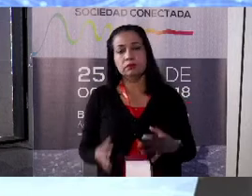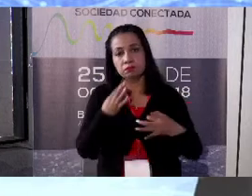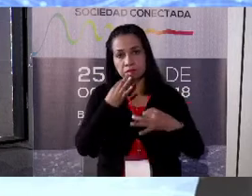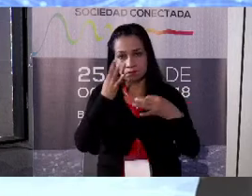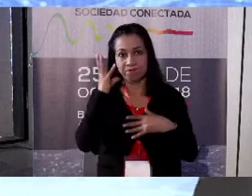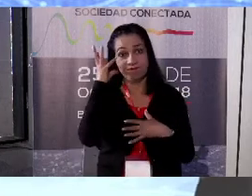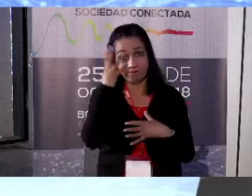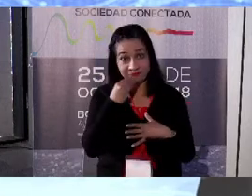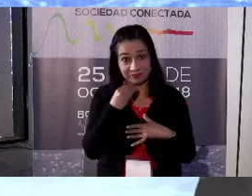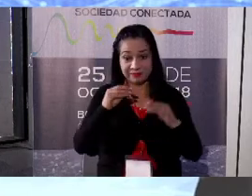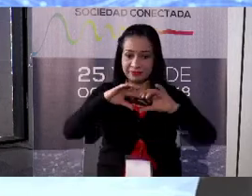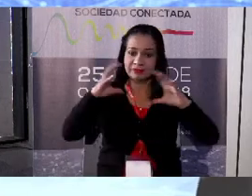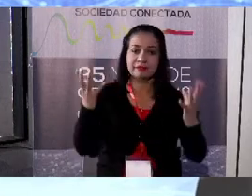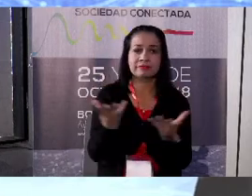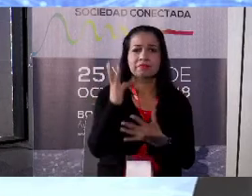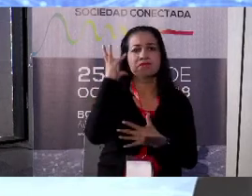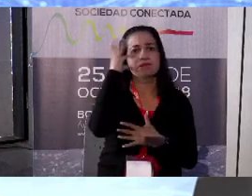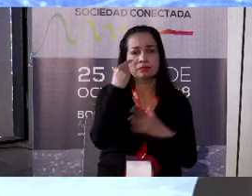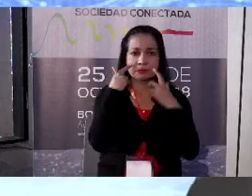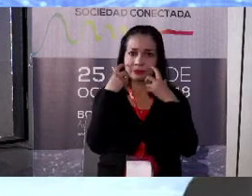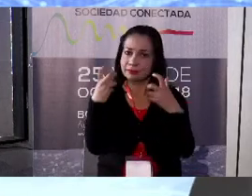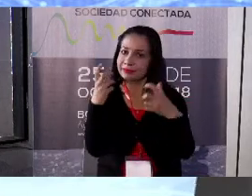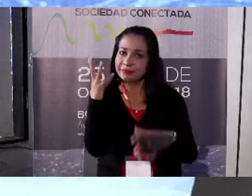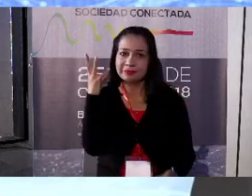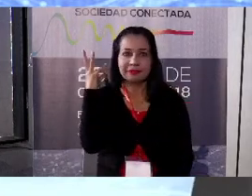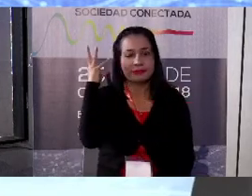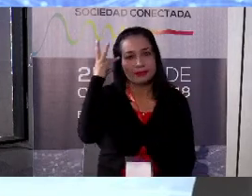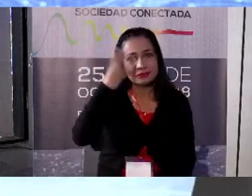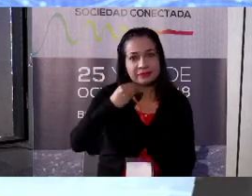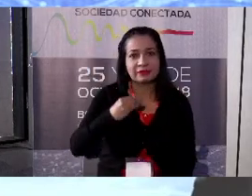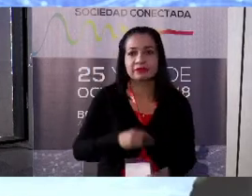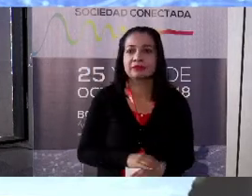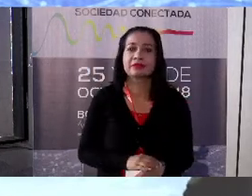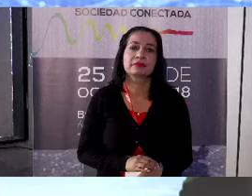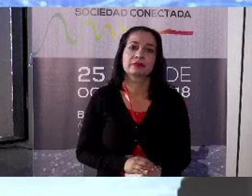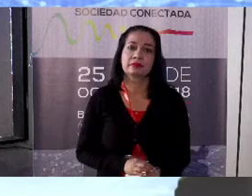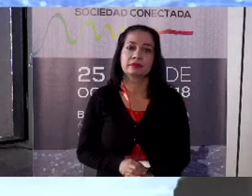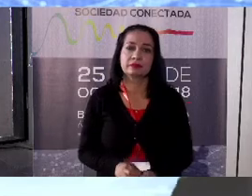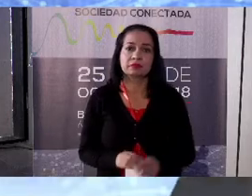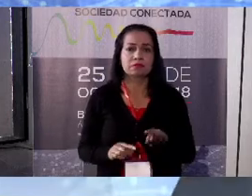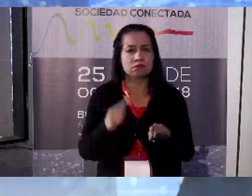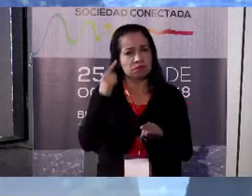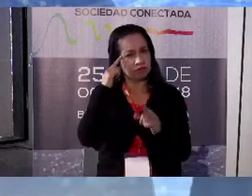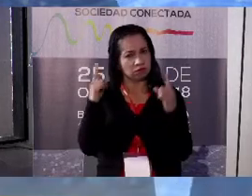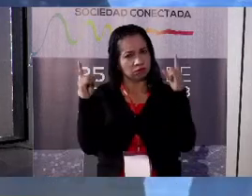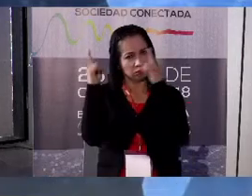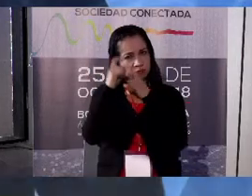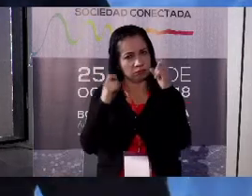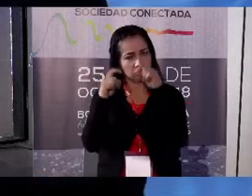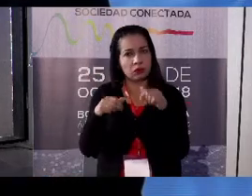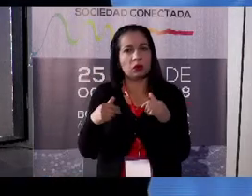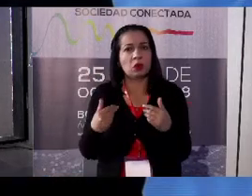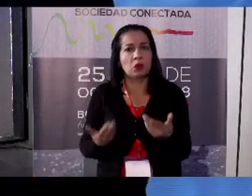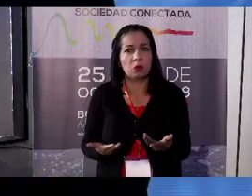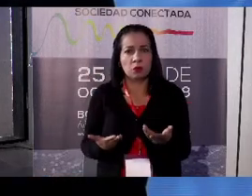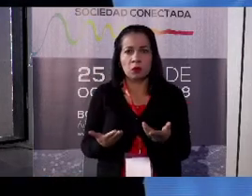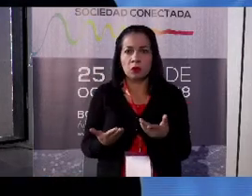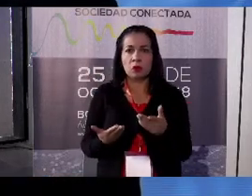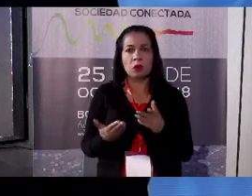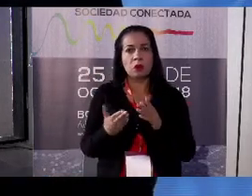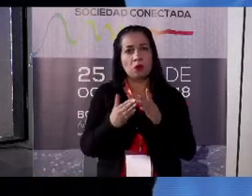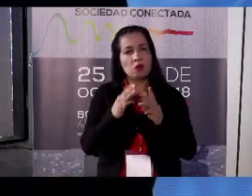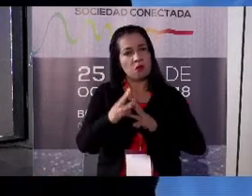es bonito es una maravilla Es una belleza se han puesto ustedes a pensar cómo sería un